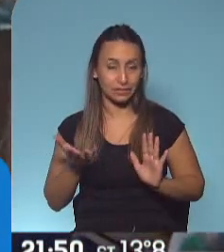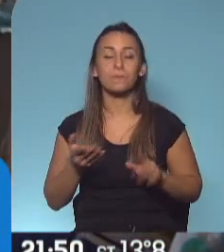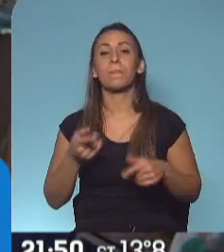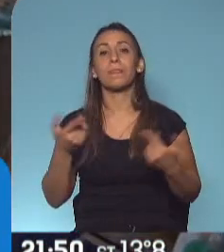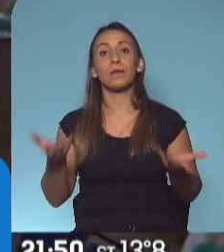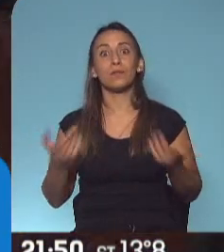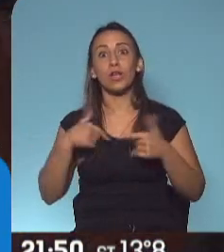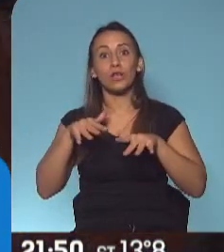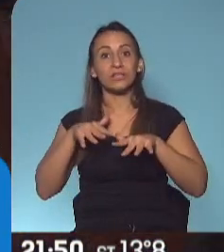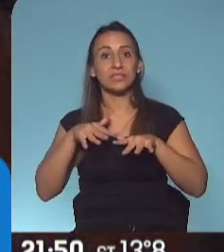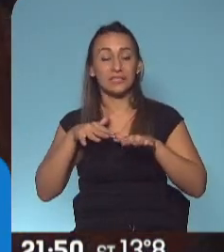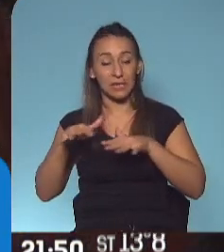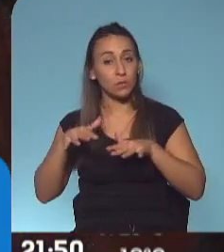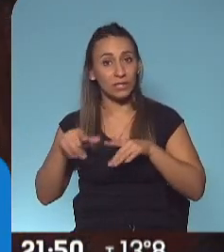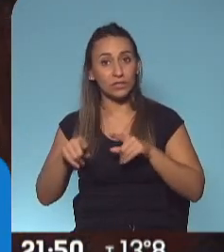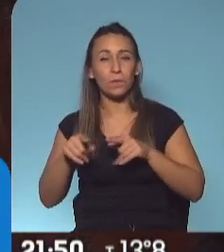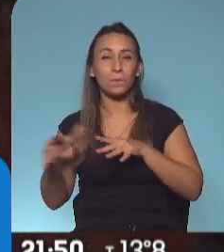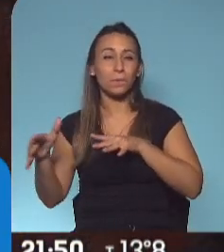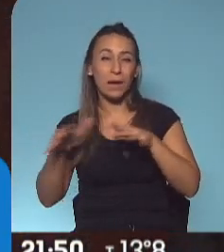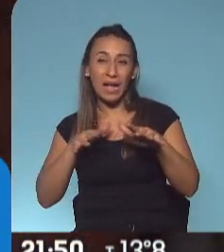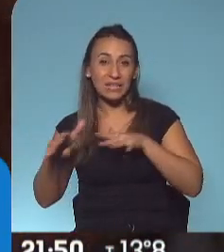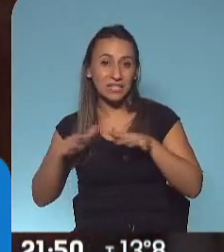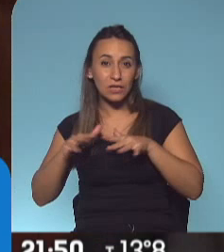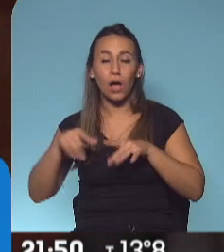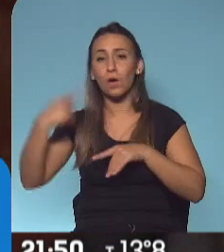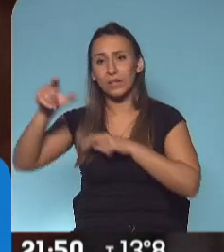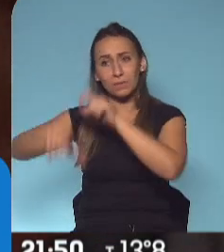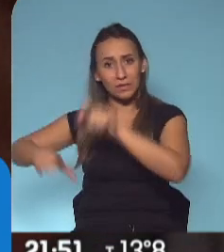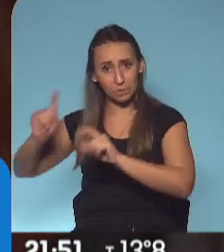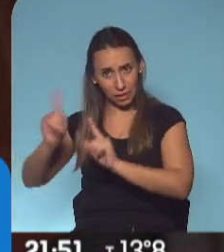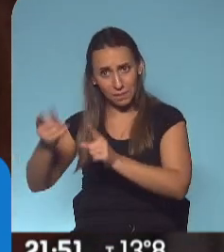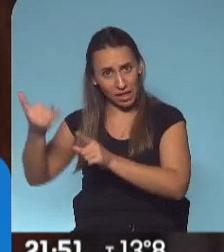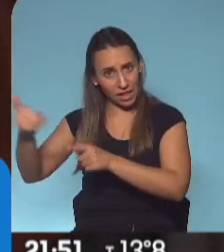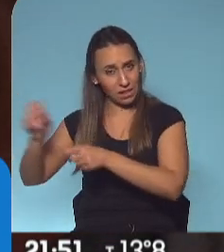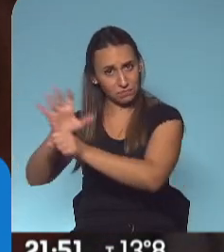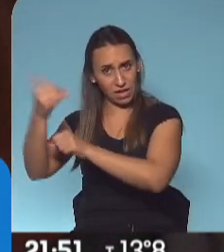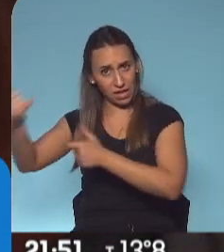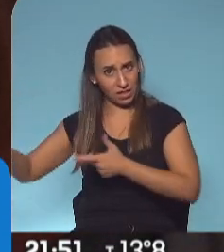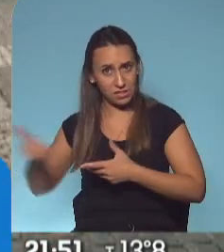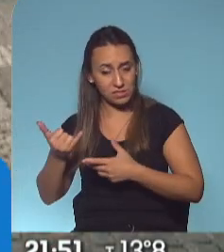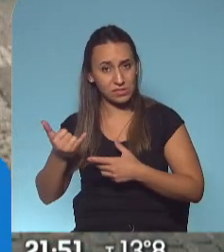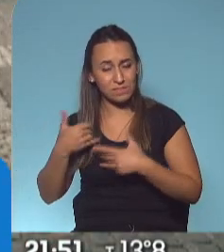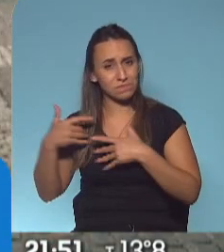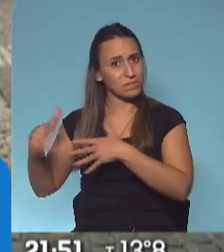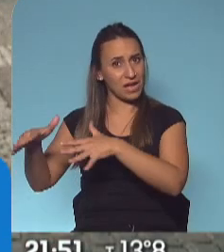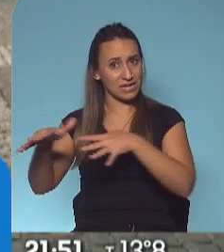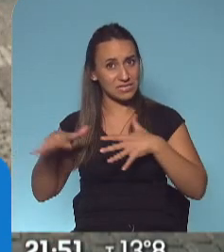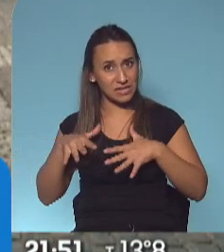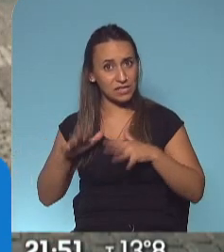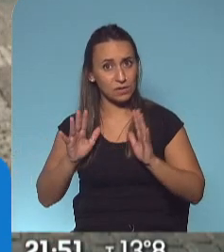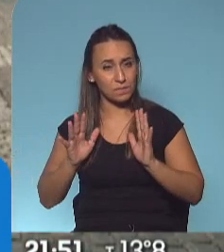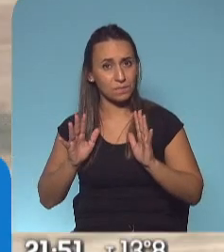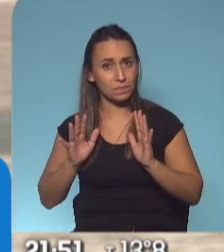en una situación similar a los otros enfermos que tenían edades variables